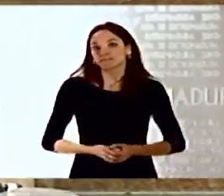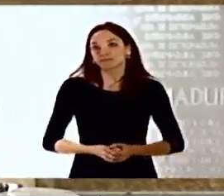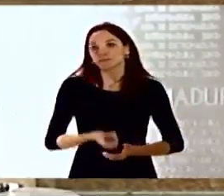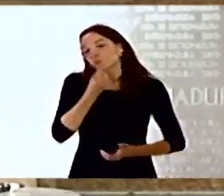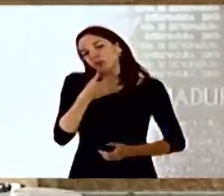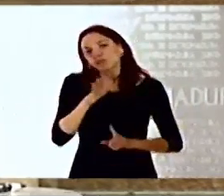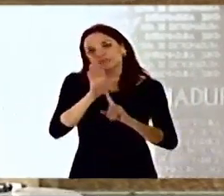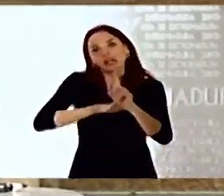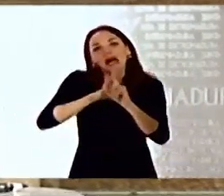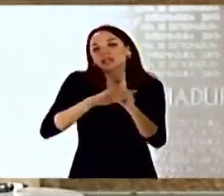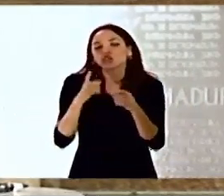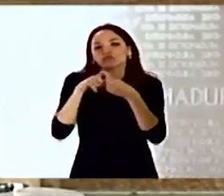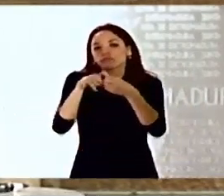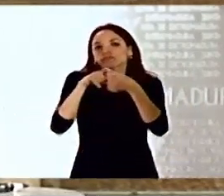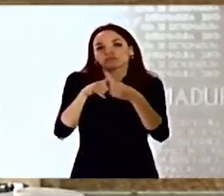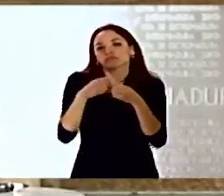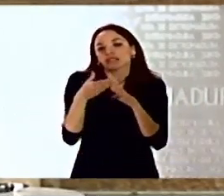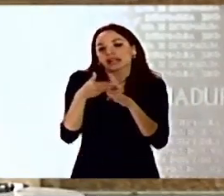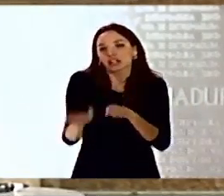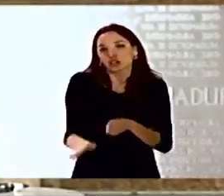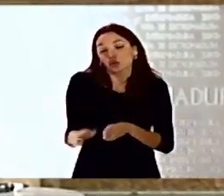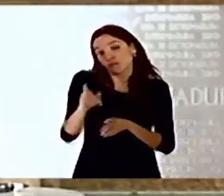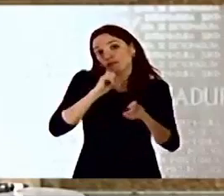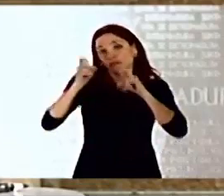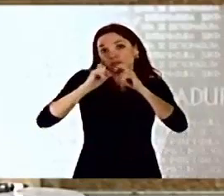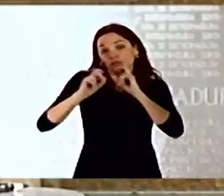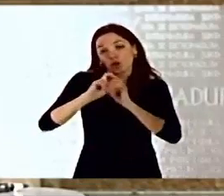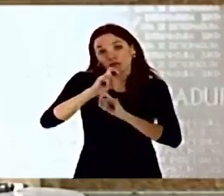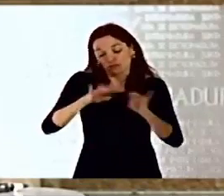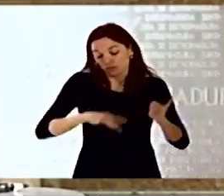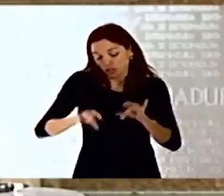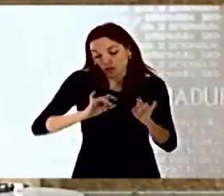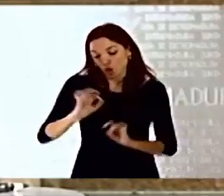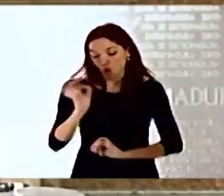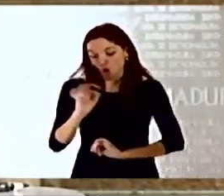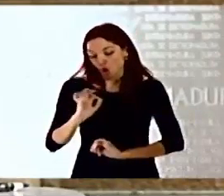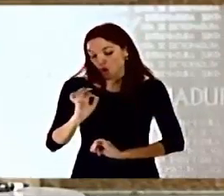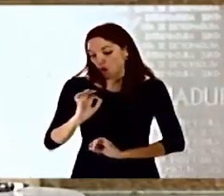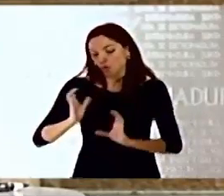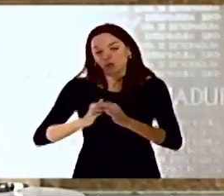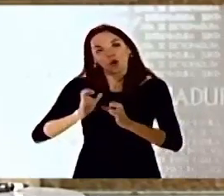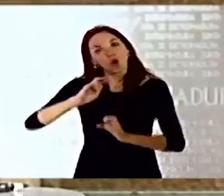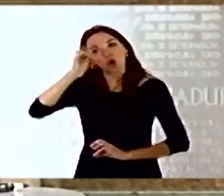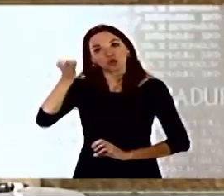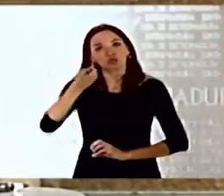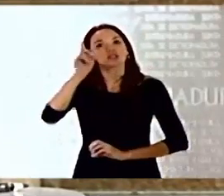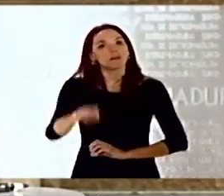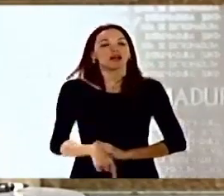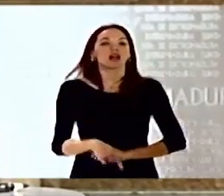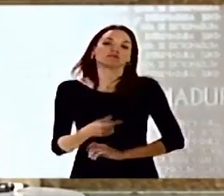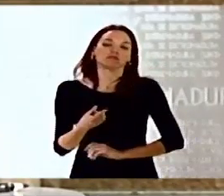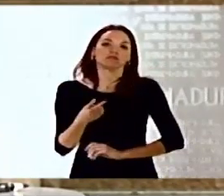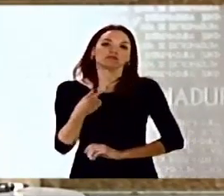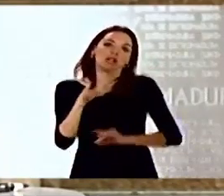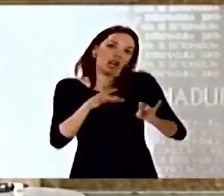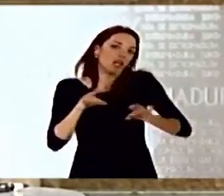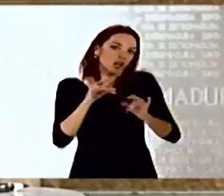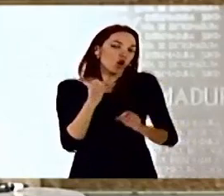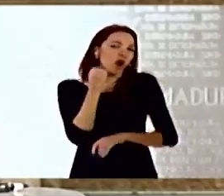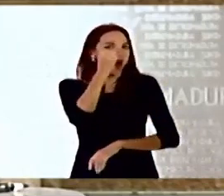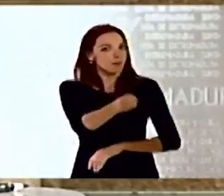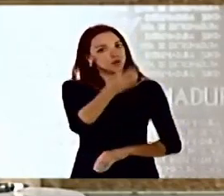la solidaridad del resto de los periodistas de la región y de los otros grupos y cadenas de la región. Y creo